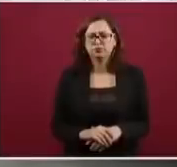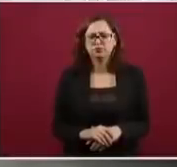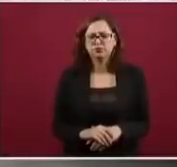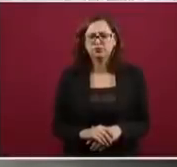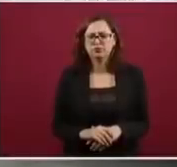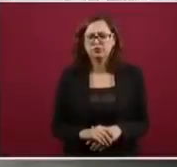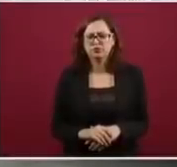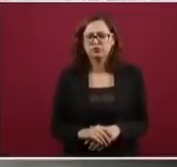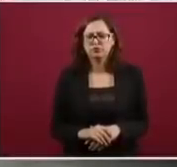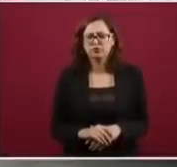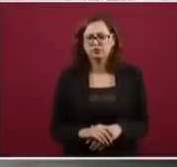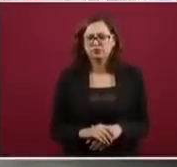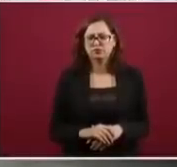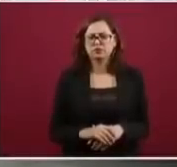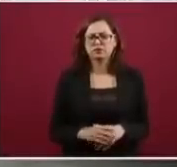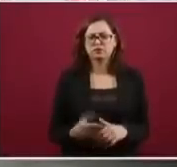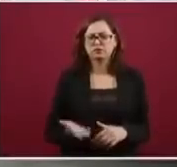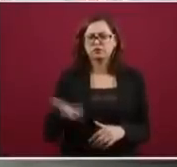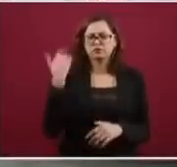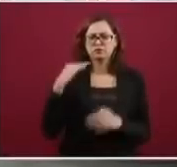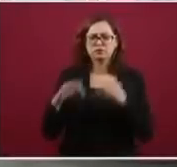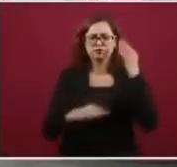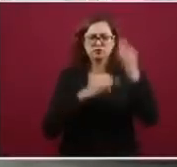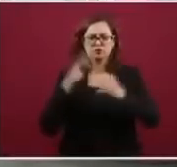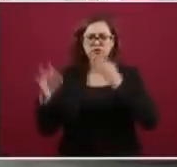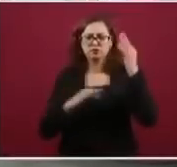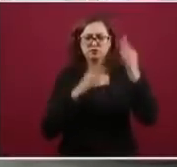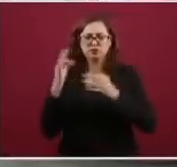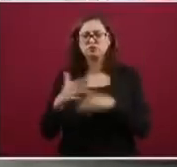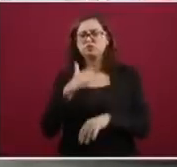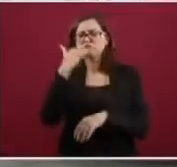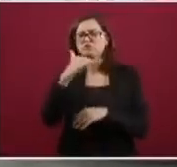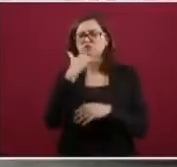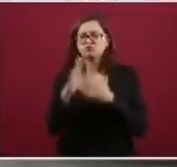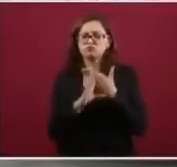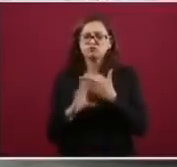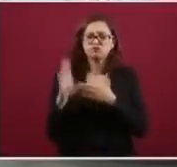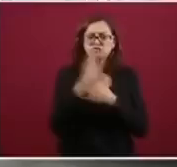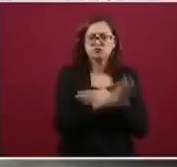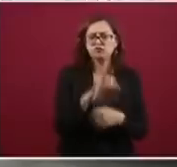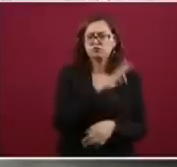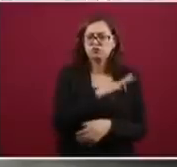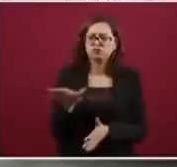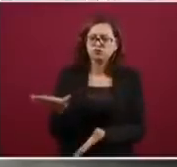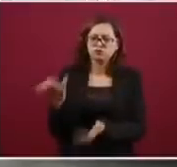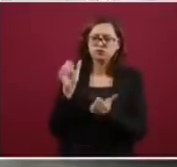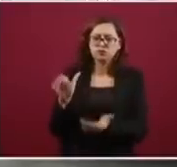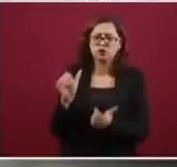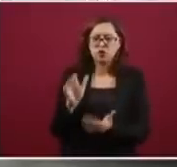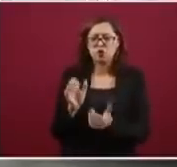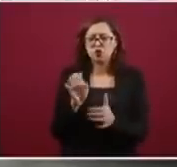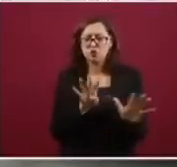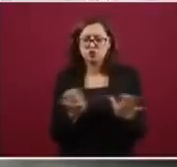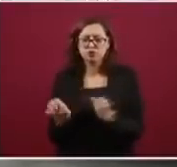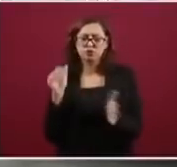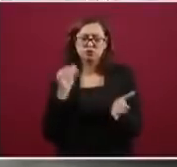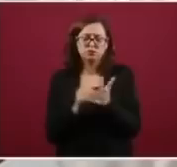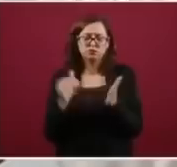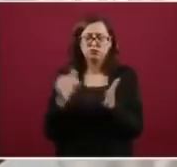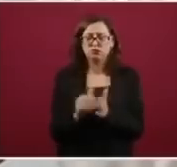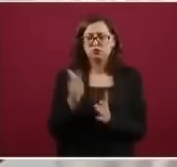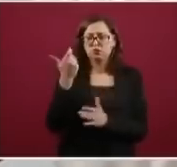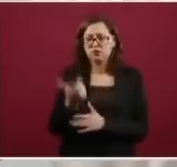ofreció en tiempos de campaña que a través del combate a la corrupción se podrían recaudar 900 mil millones de pesos anuales